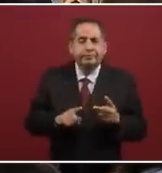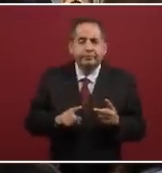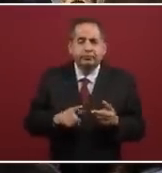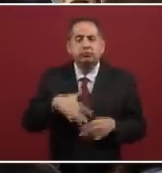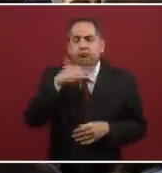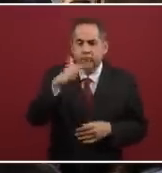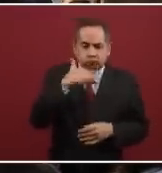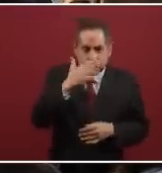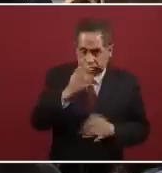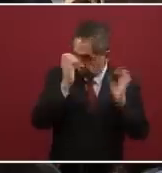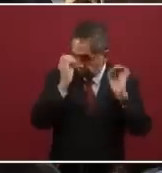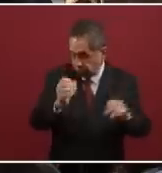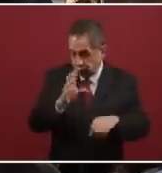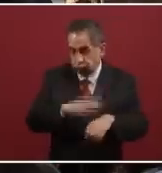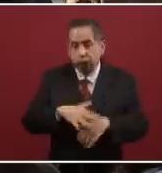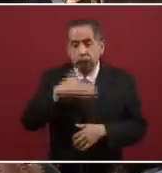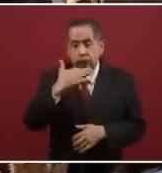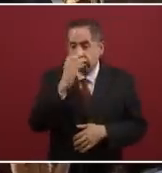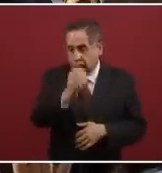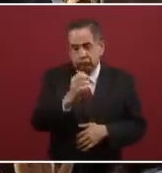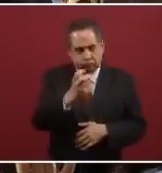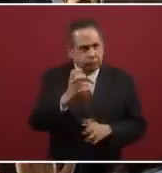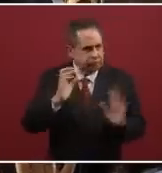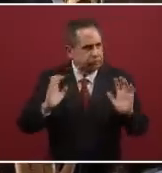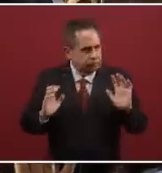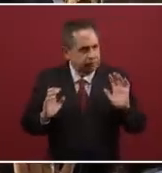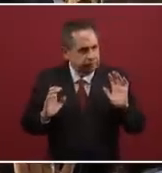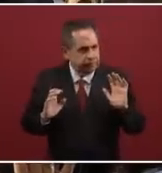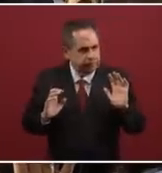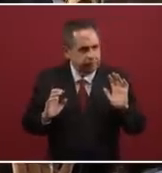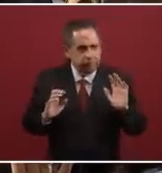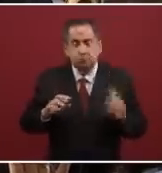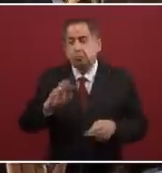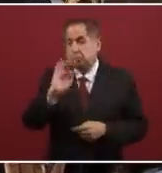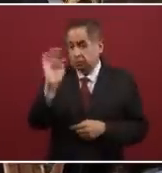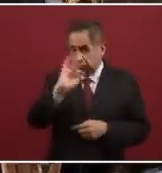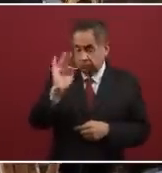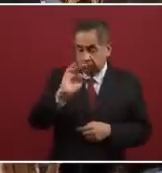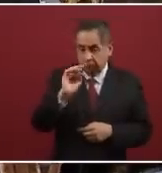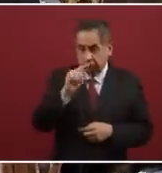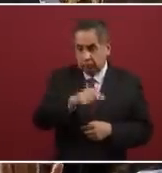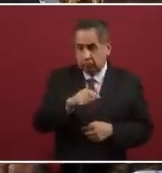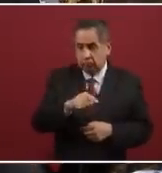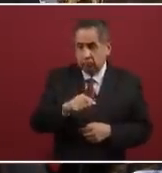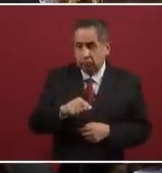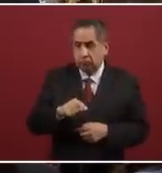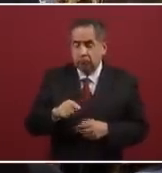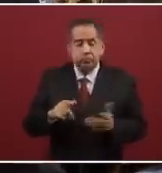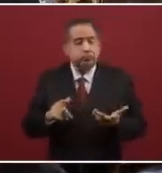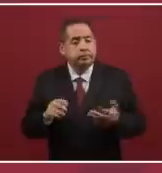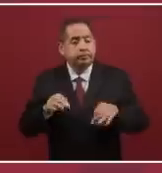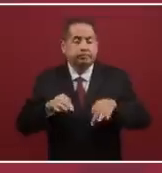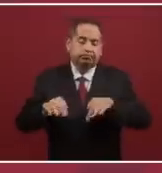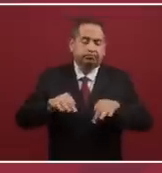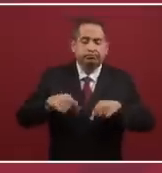corrupción, cero corrupción. Y si abandonar